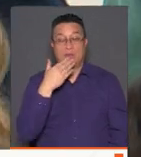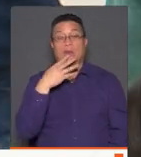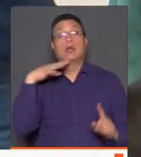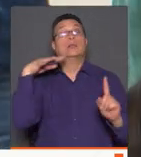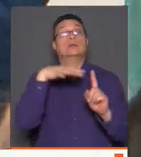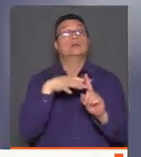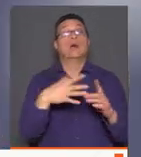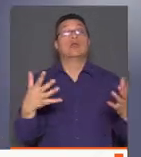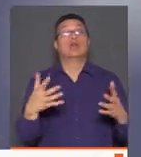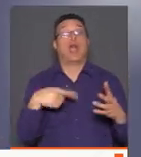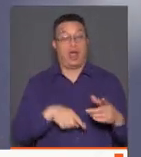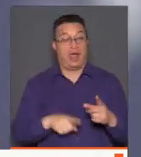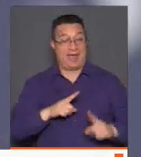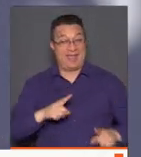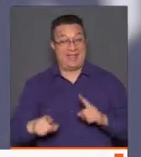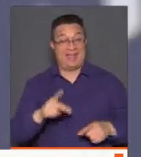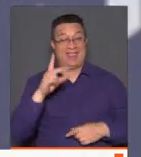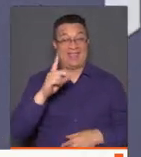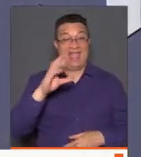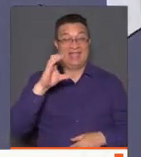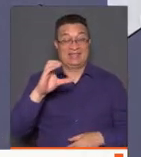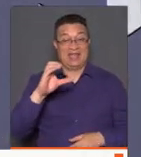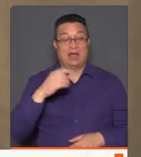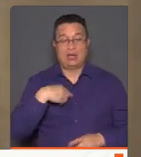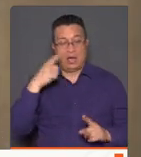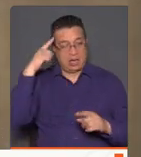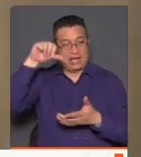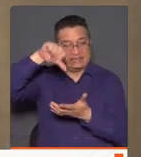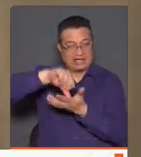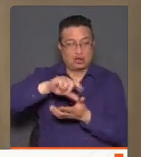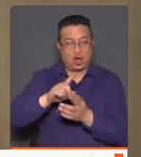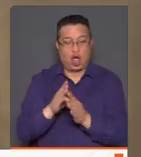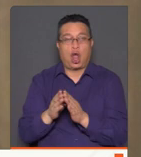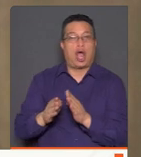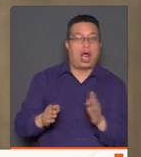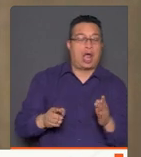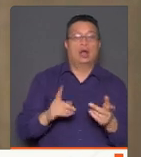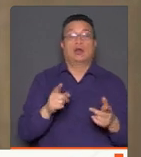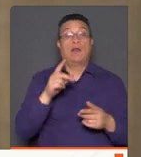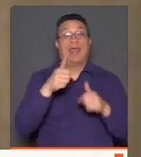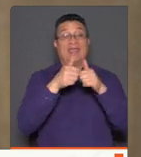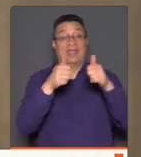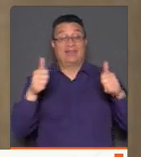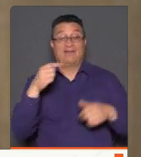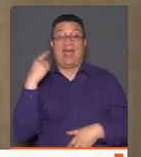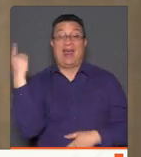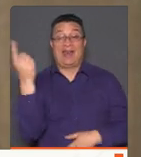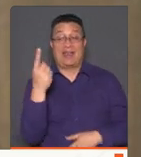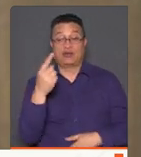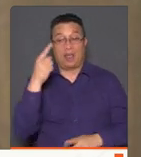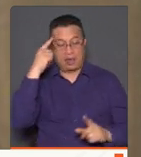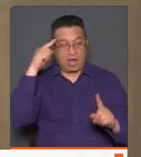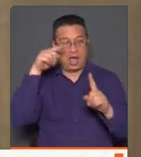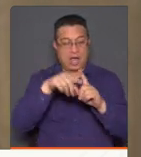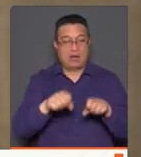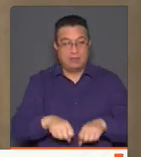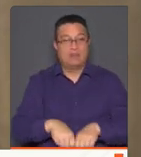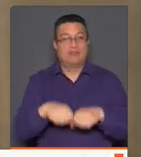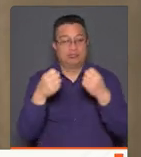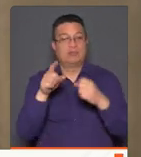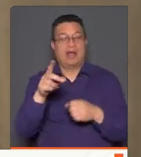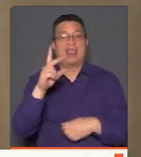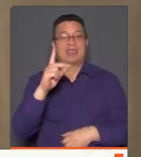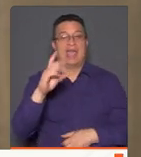la actual conducción la DC abandonó el centro. Esta directiva nacional que se ha puesto como propósito destruir a la democracia cristiana y